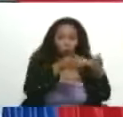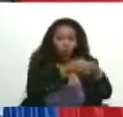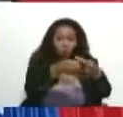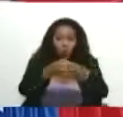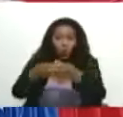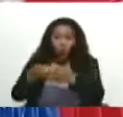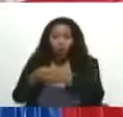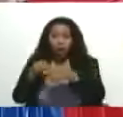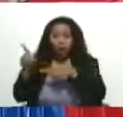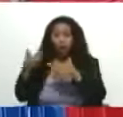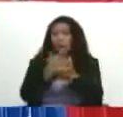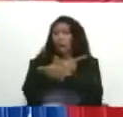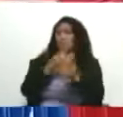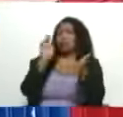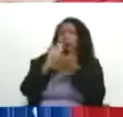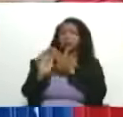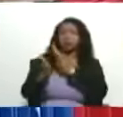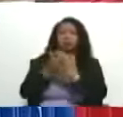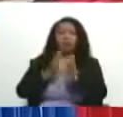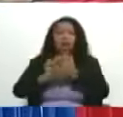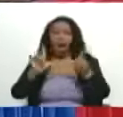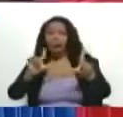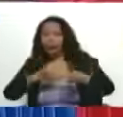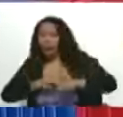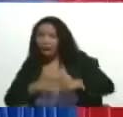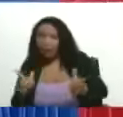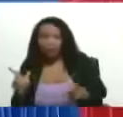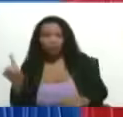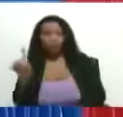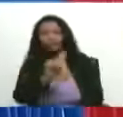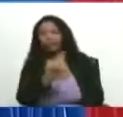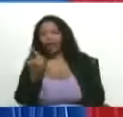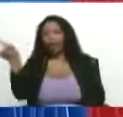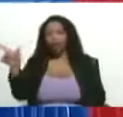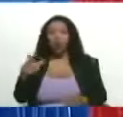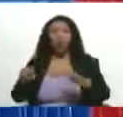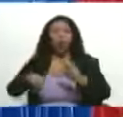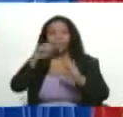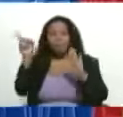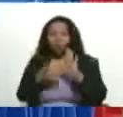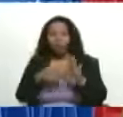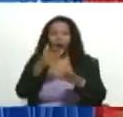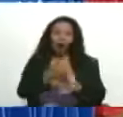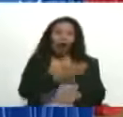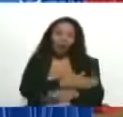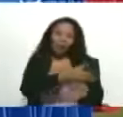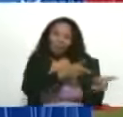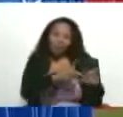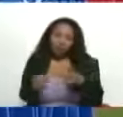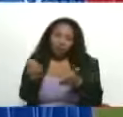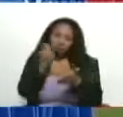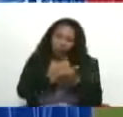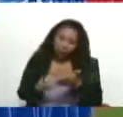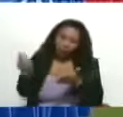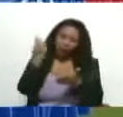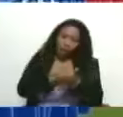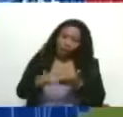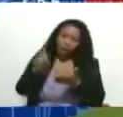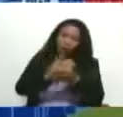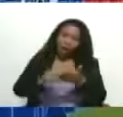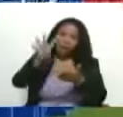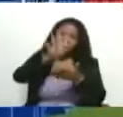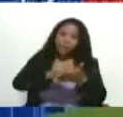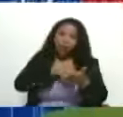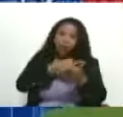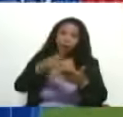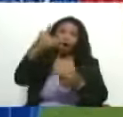libre. Esto no es a mí se me ocurrió. Aquí todo está escrito para que salga bien. Hay una dirección y un